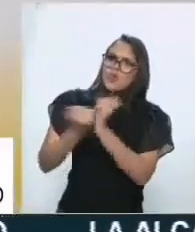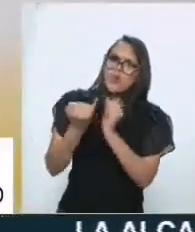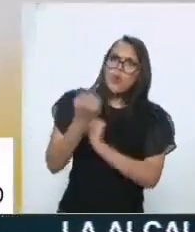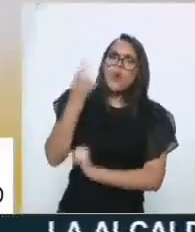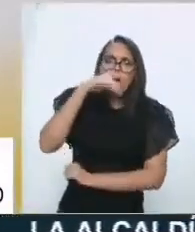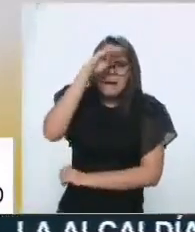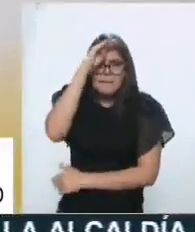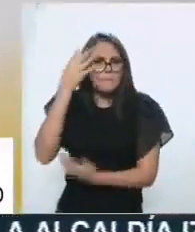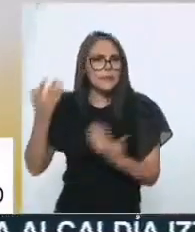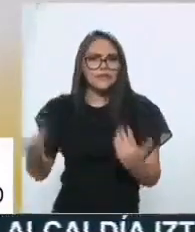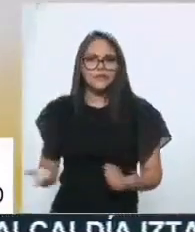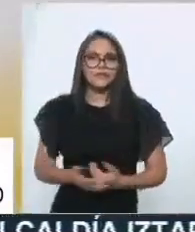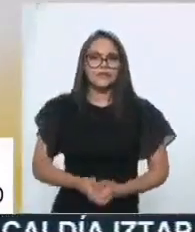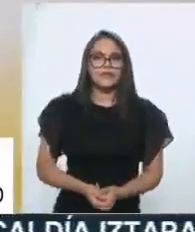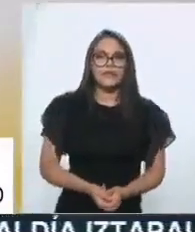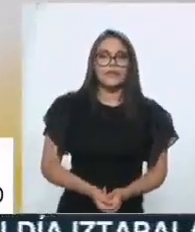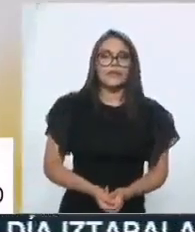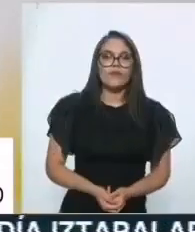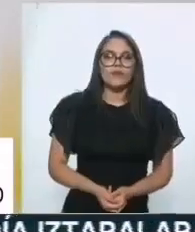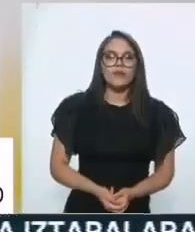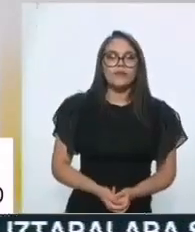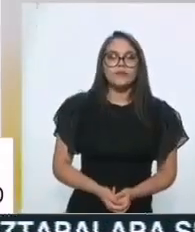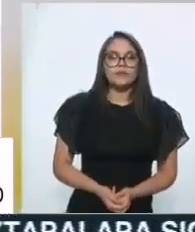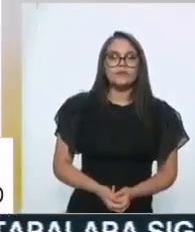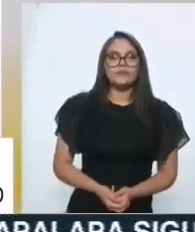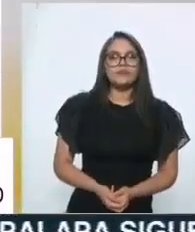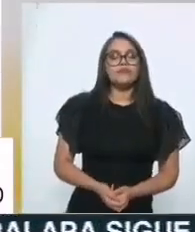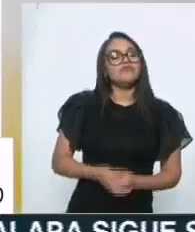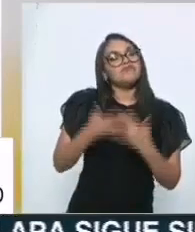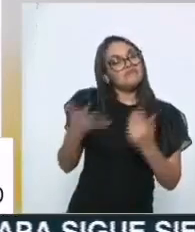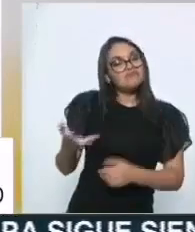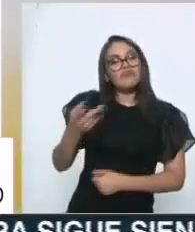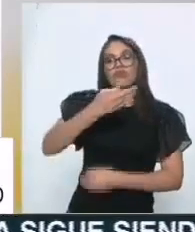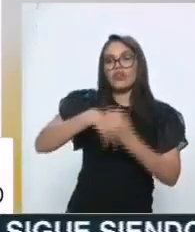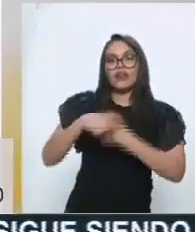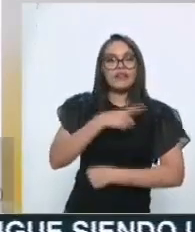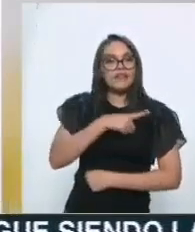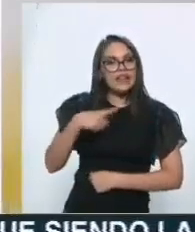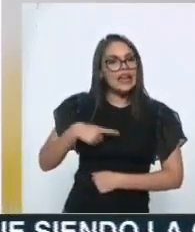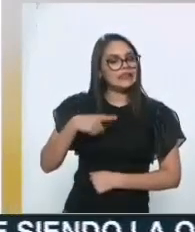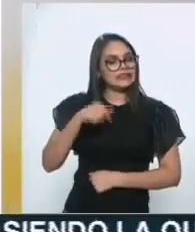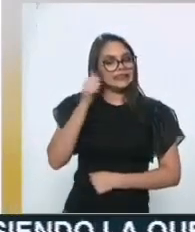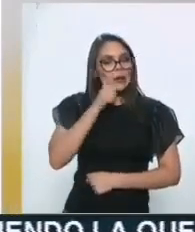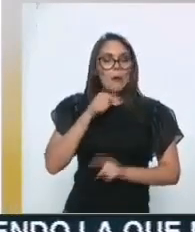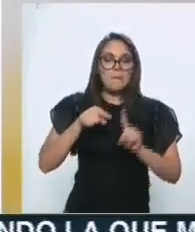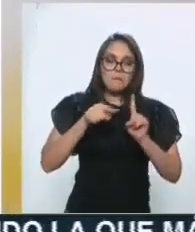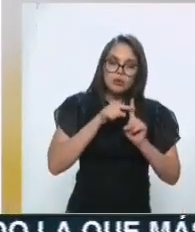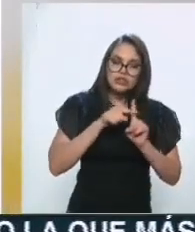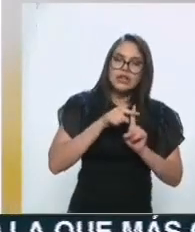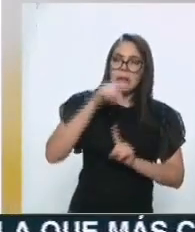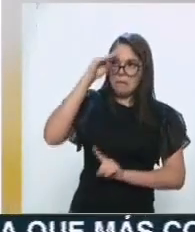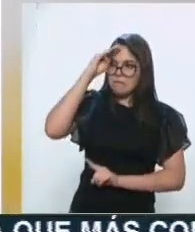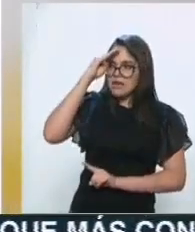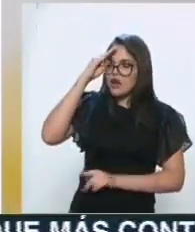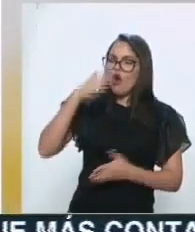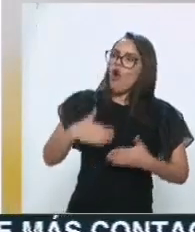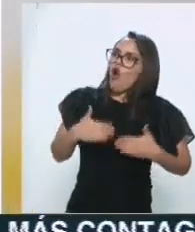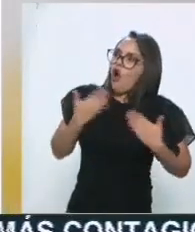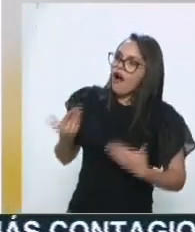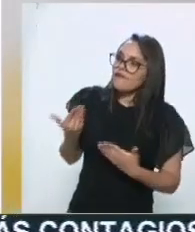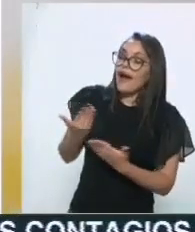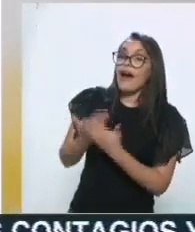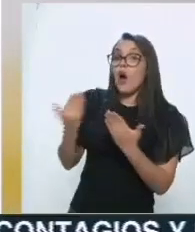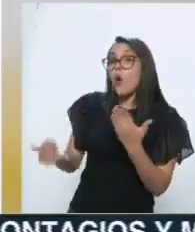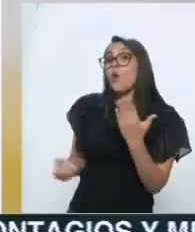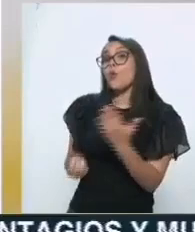que ser optimistas y confiar en nuestras instituciones y exigir, desde luego, y ponernos en ese sentido también, pues